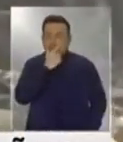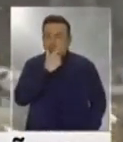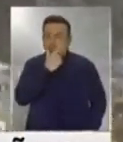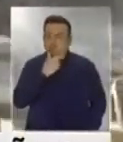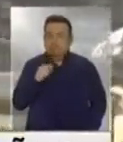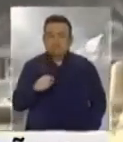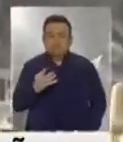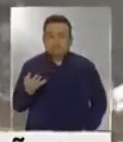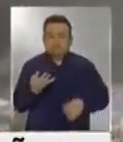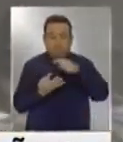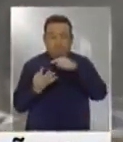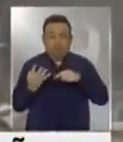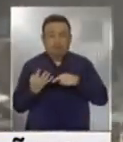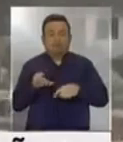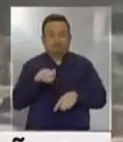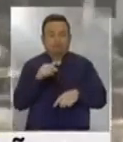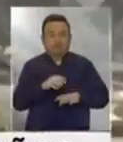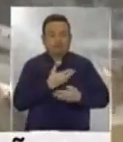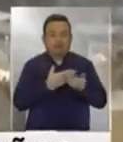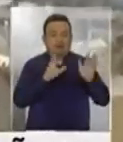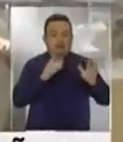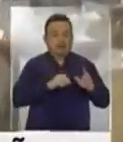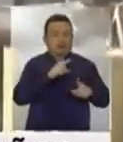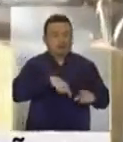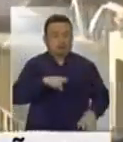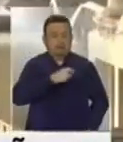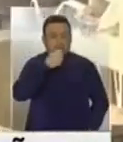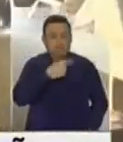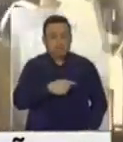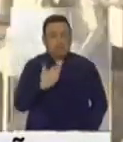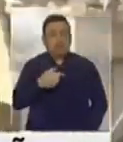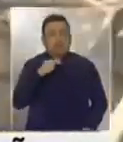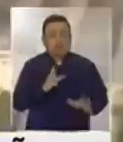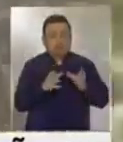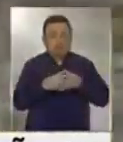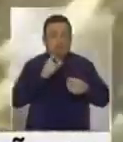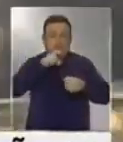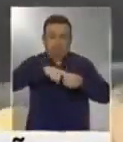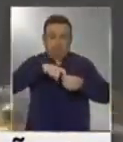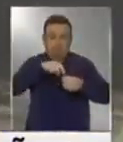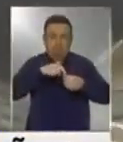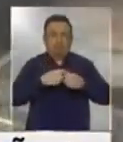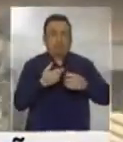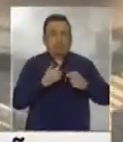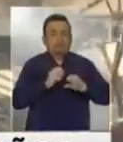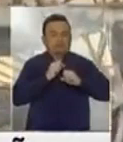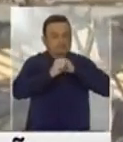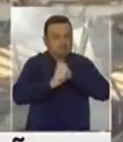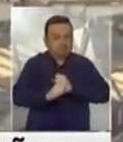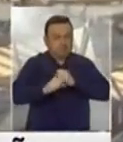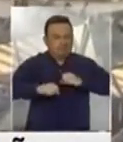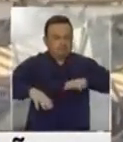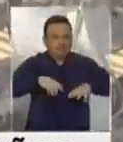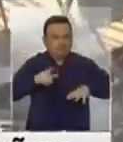aún están en libertad y todos los acusados son miembros del movimiento chiita Hezbollah, que es, siempre se ha dicho que es un